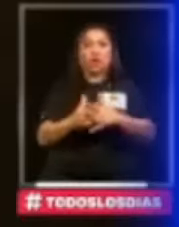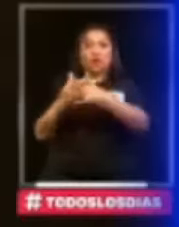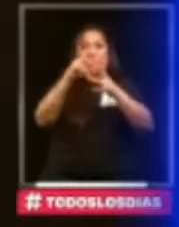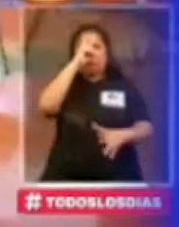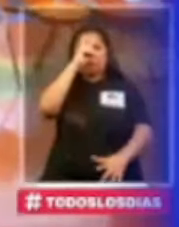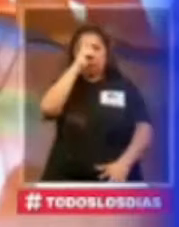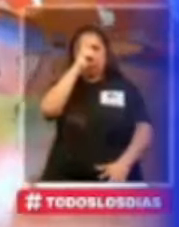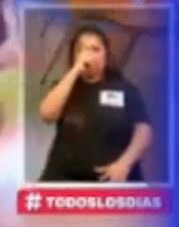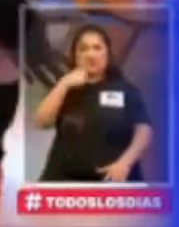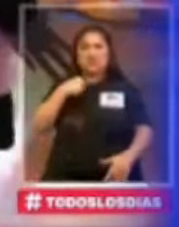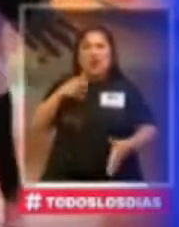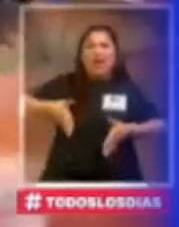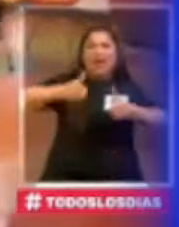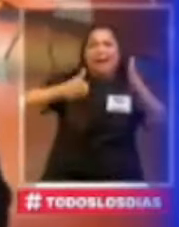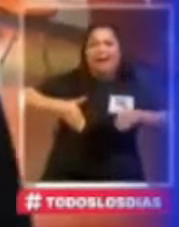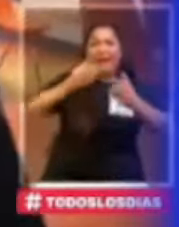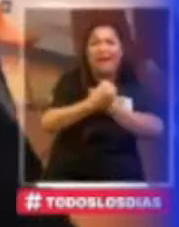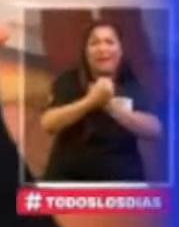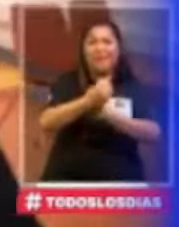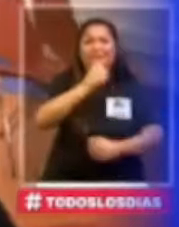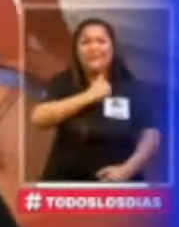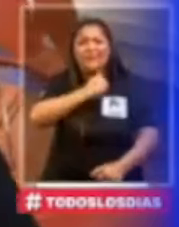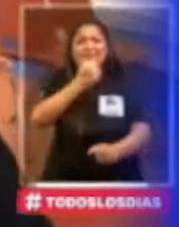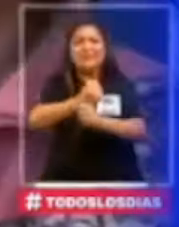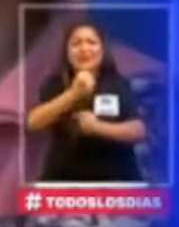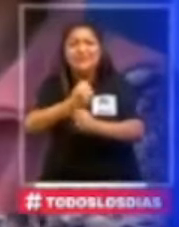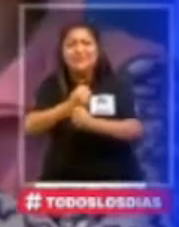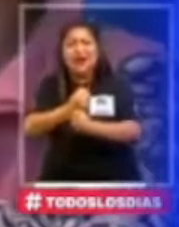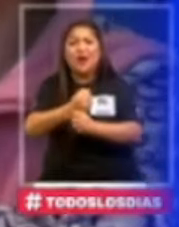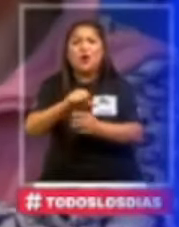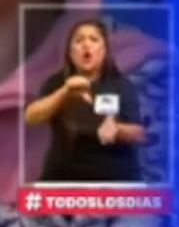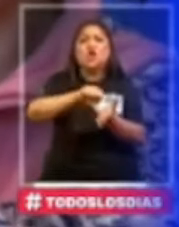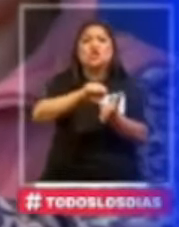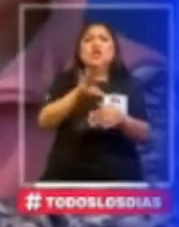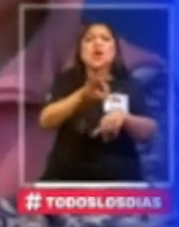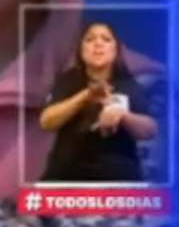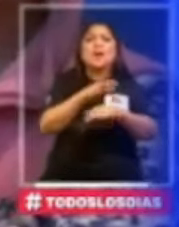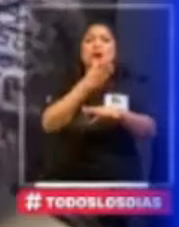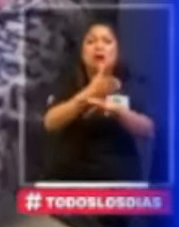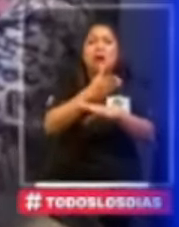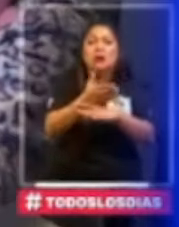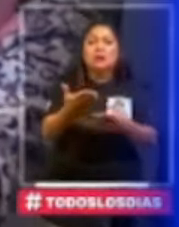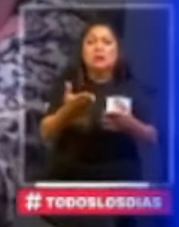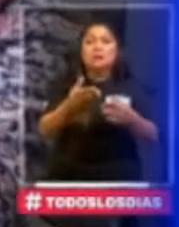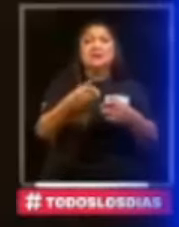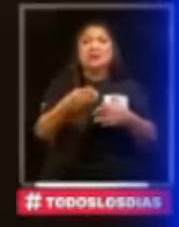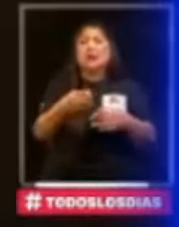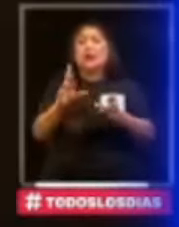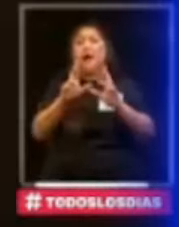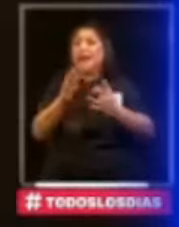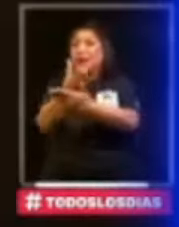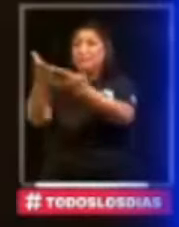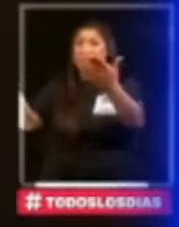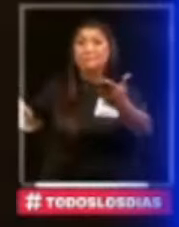que falta en la calle, que falta en los trabajos, el amor en los centros médicos. Si nosotros tuviéramos ese amor que se vive en Teletón en todos lados, Chile